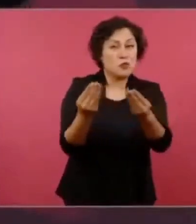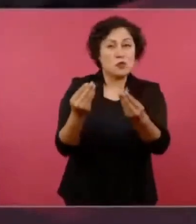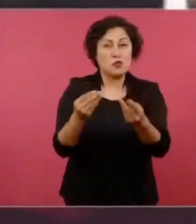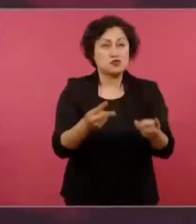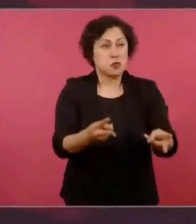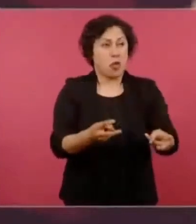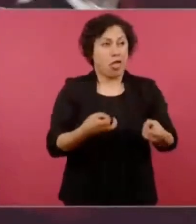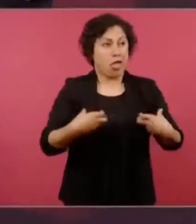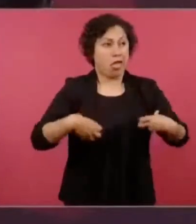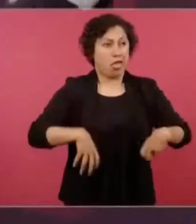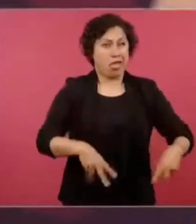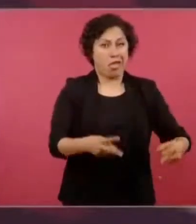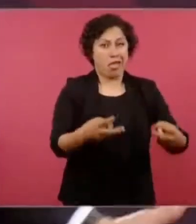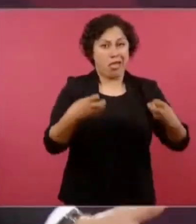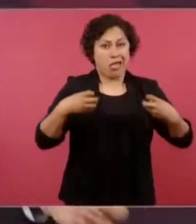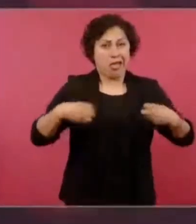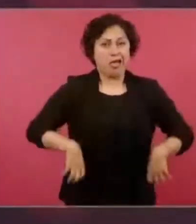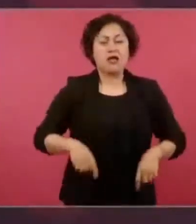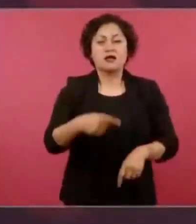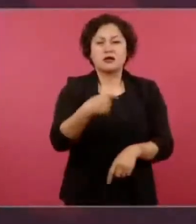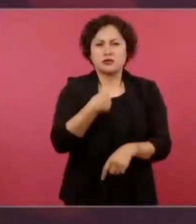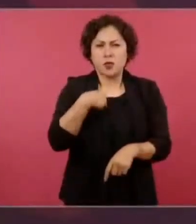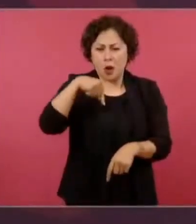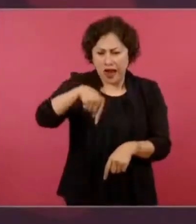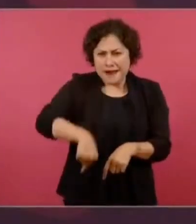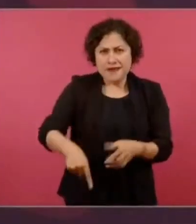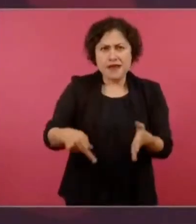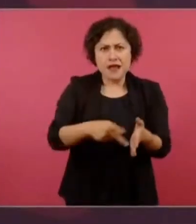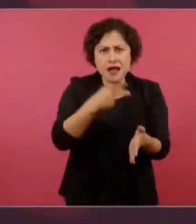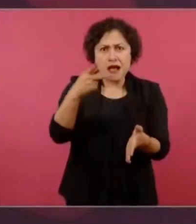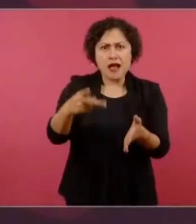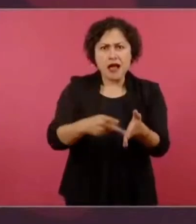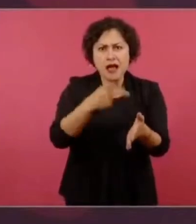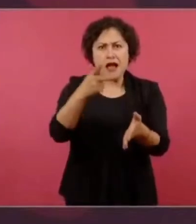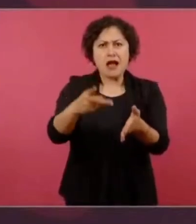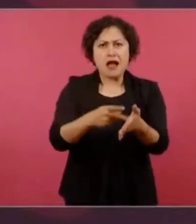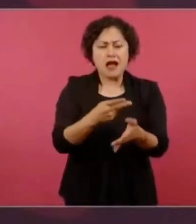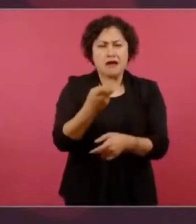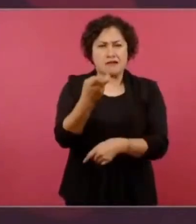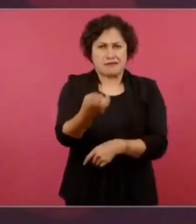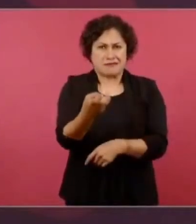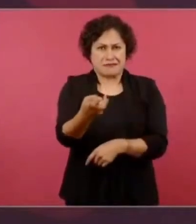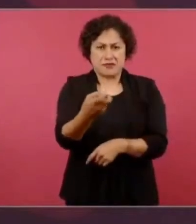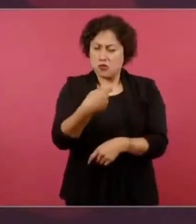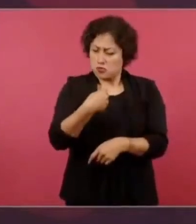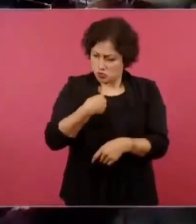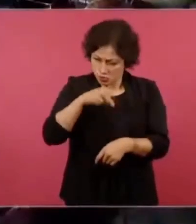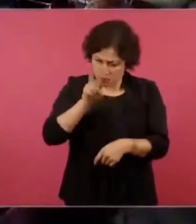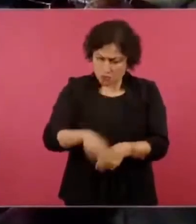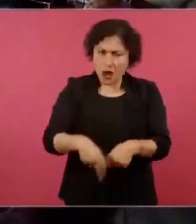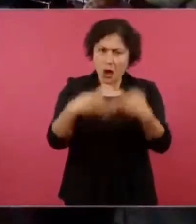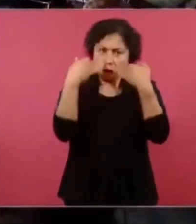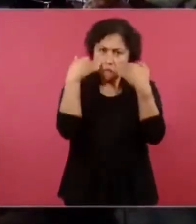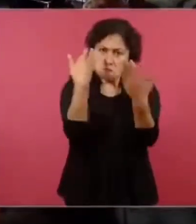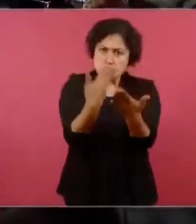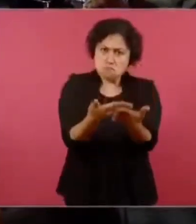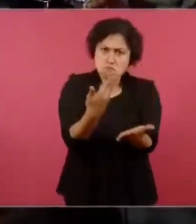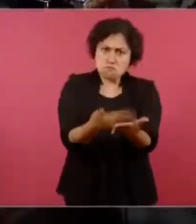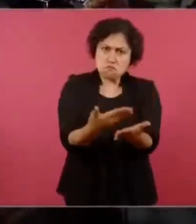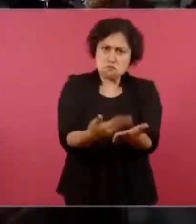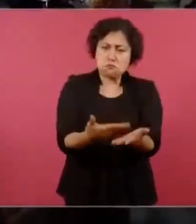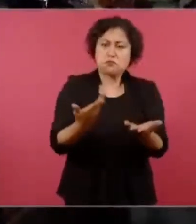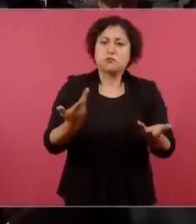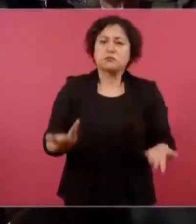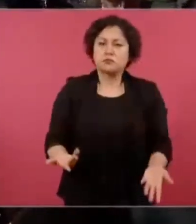varias veces, y todo esto lo puedo probar, no se compara el saqueo